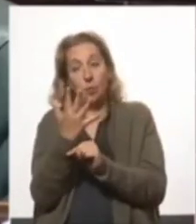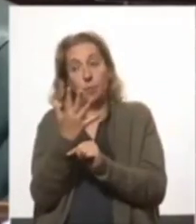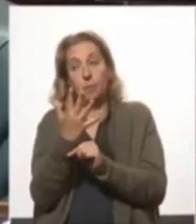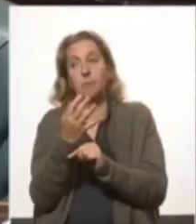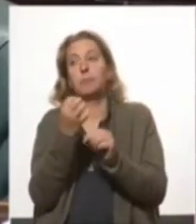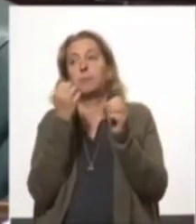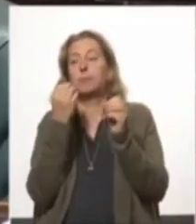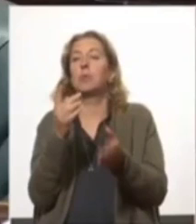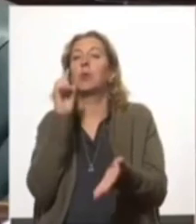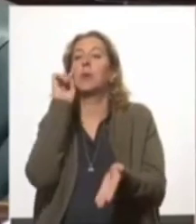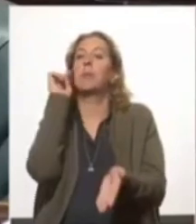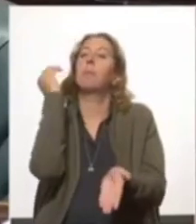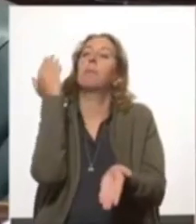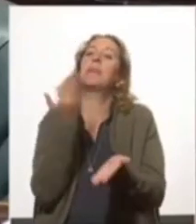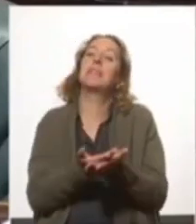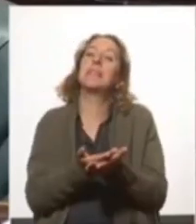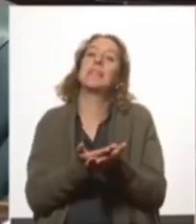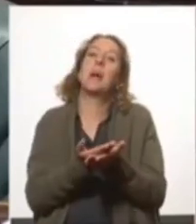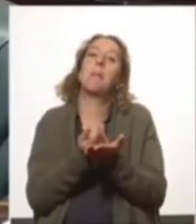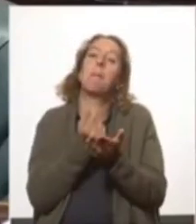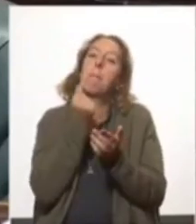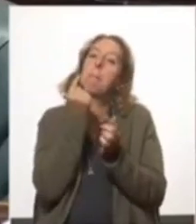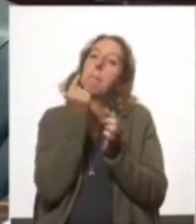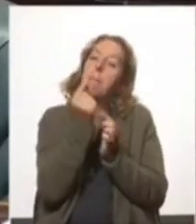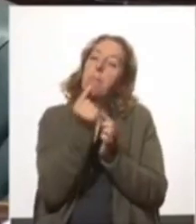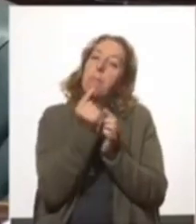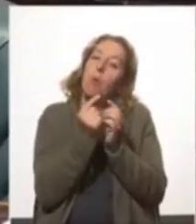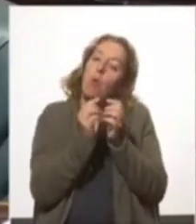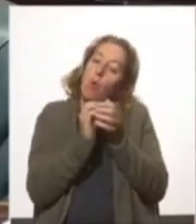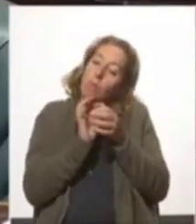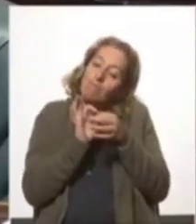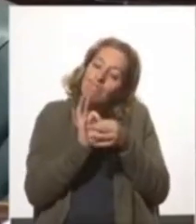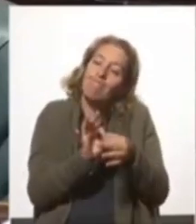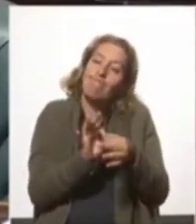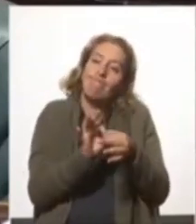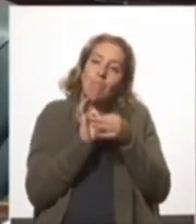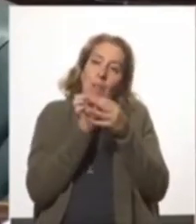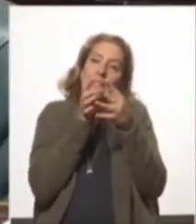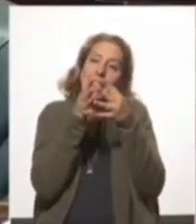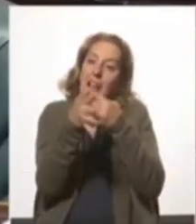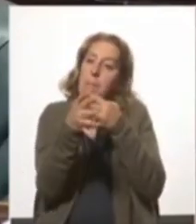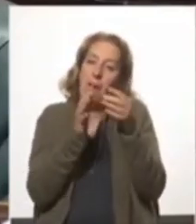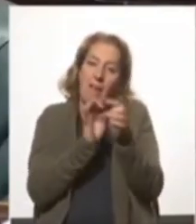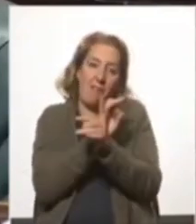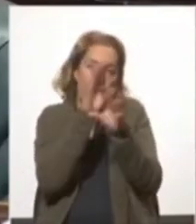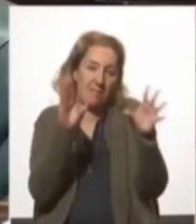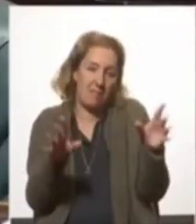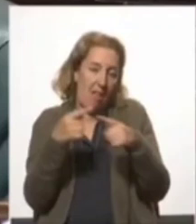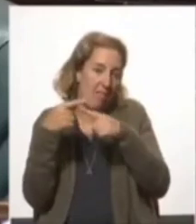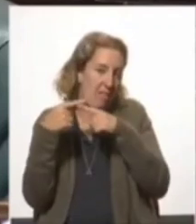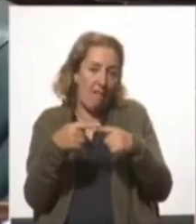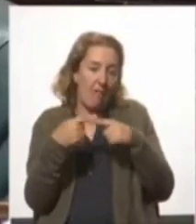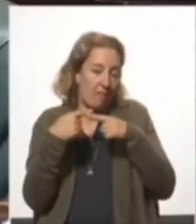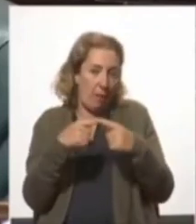porque presenta poco apego a la transparencia y al debate profundo.